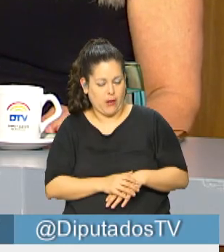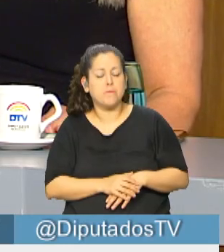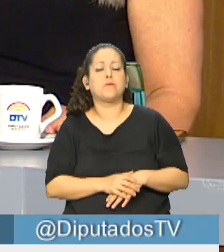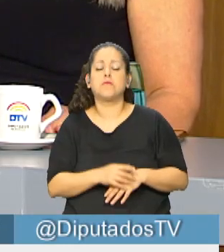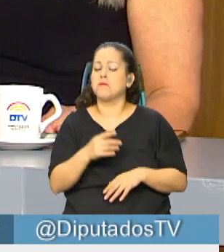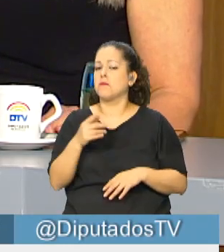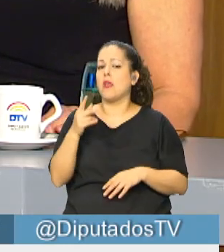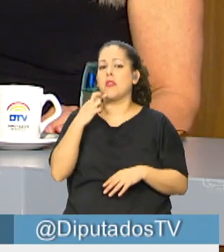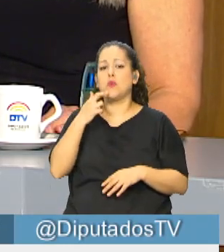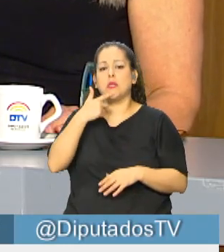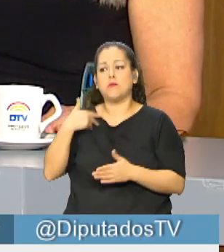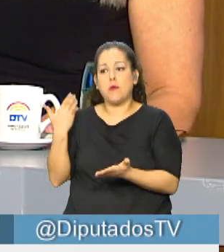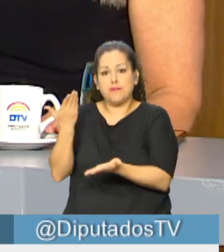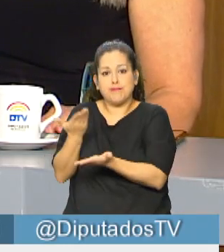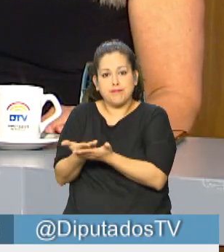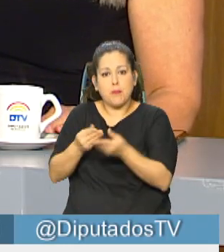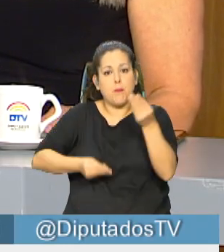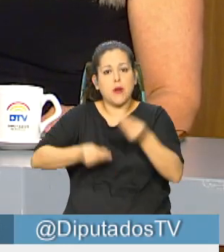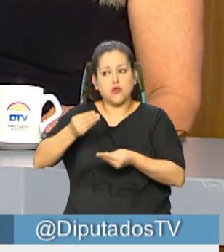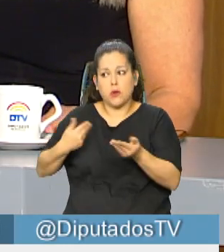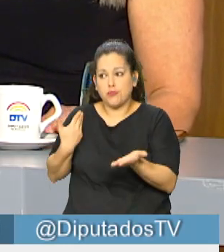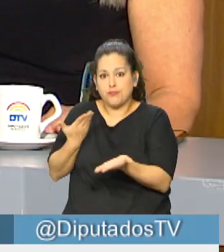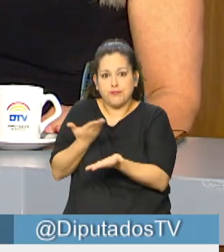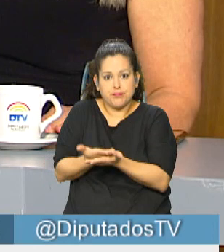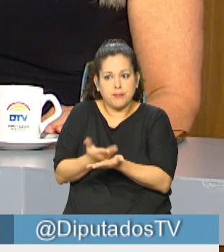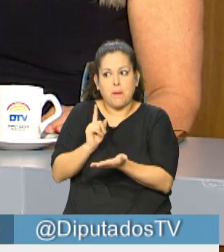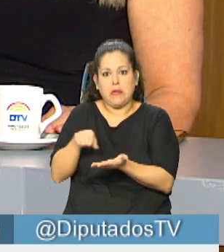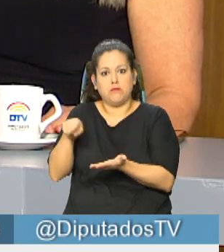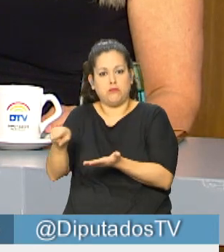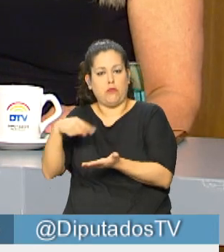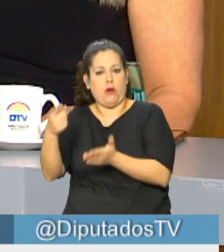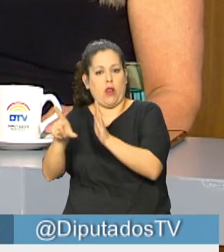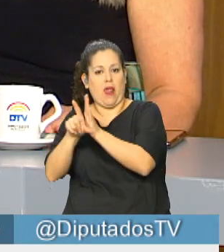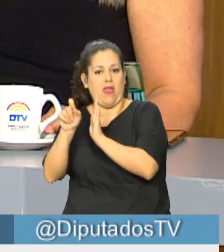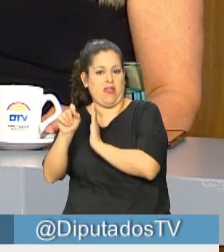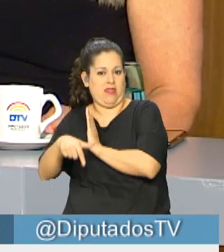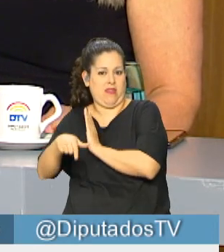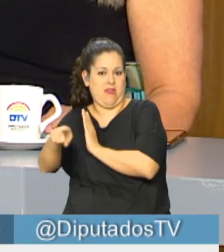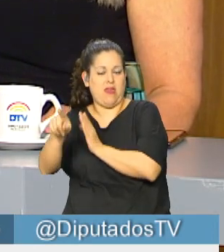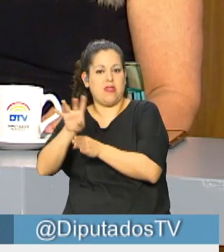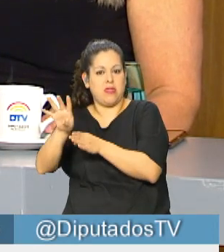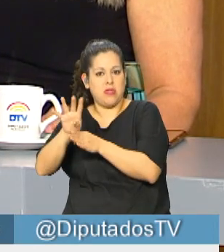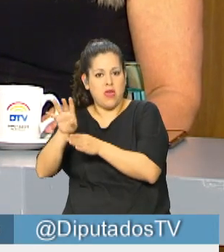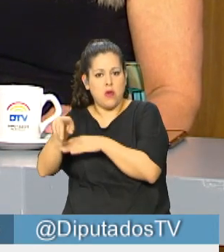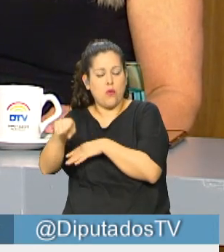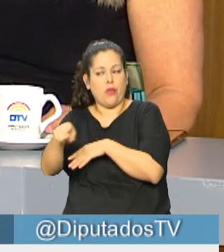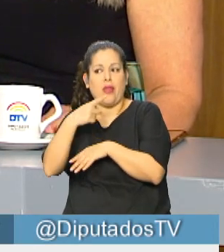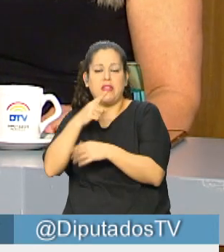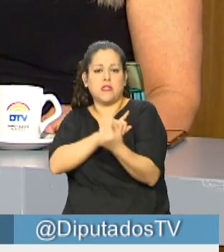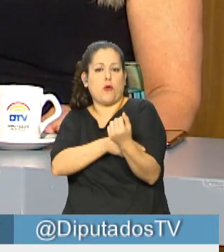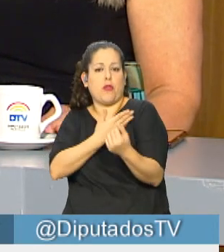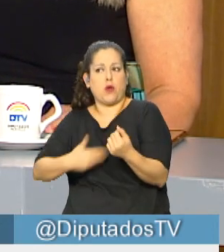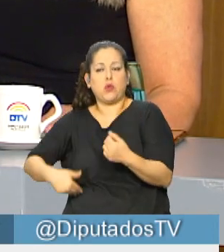de septiembre, ¿qué es lo que plantea en sus fundamentos y cuál es, bueno, la decisión del Ejecutivo de enviar al Congreso